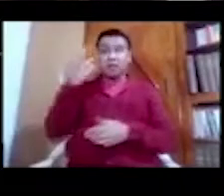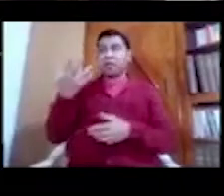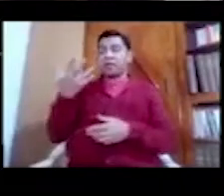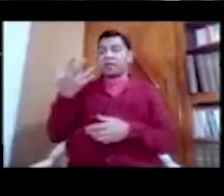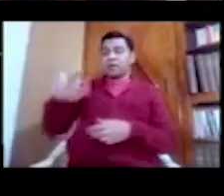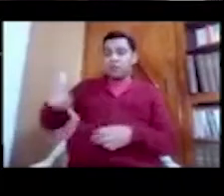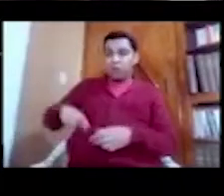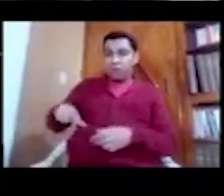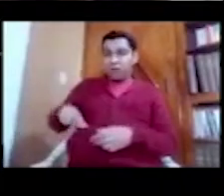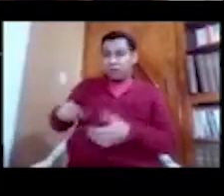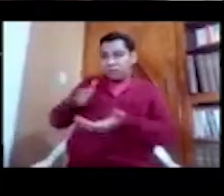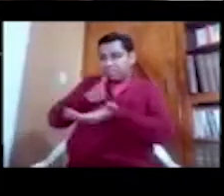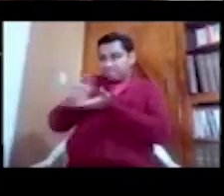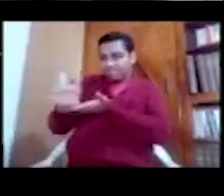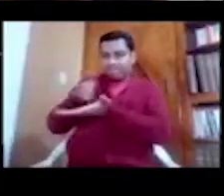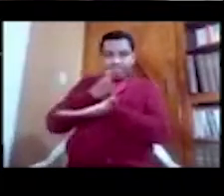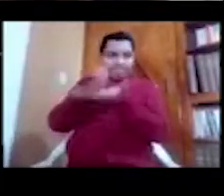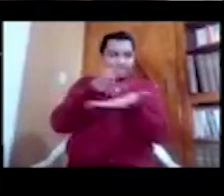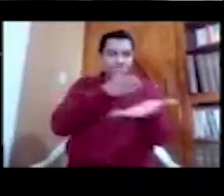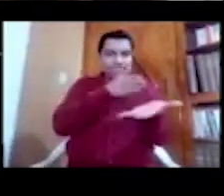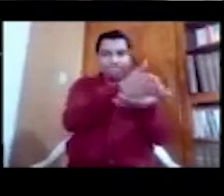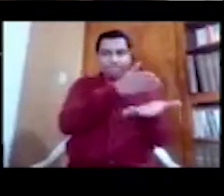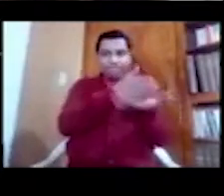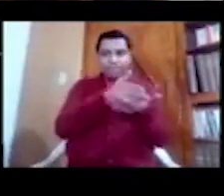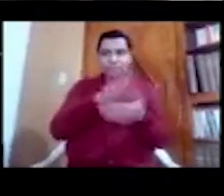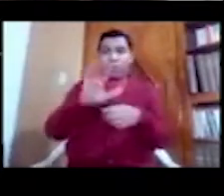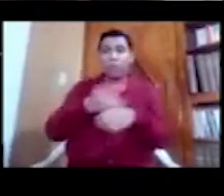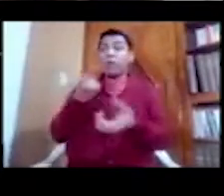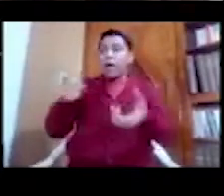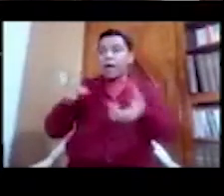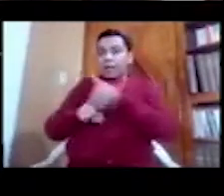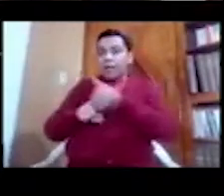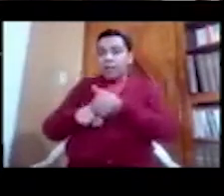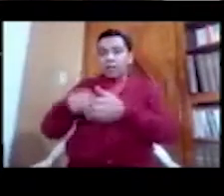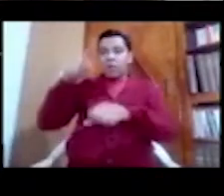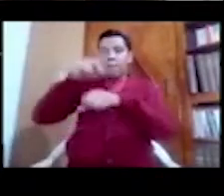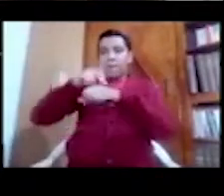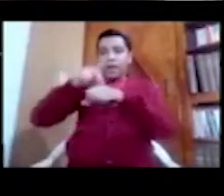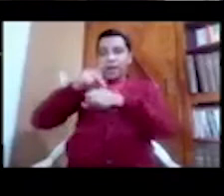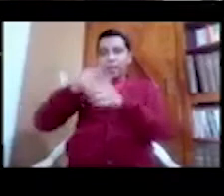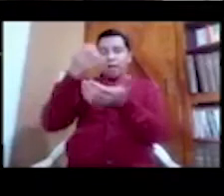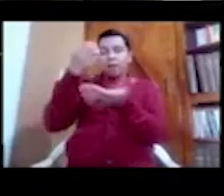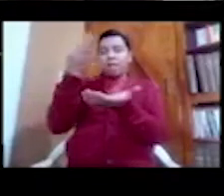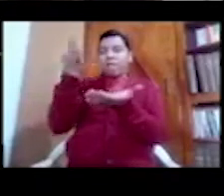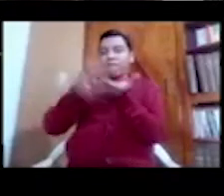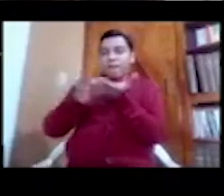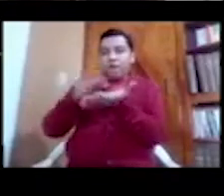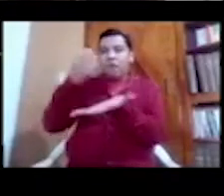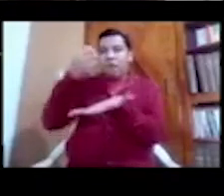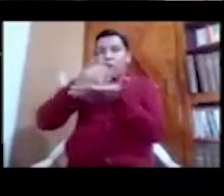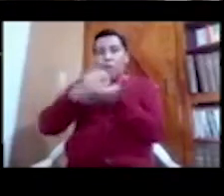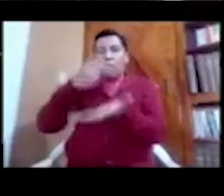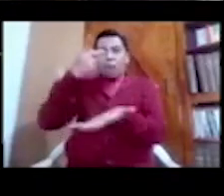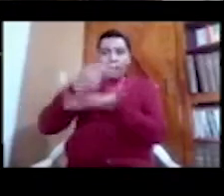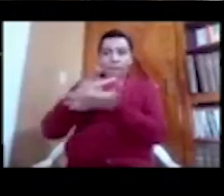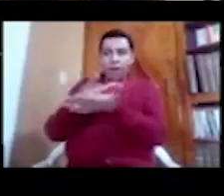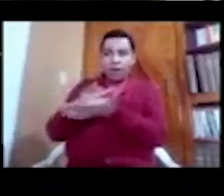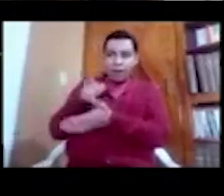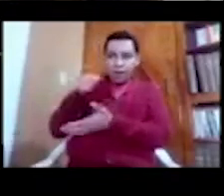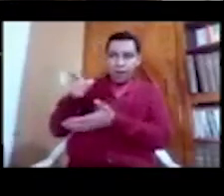región, por ejemplo, podía tener minas de obsidiana muy importantes o podía ser un centro agrícola muy